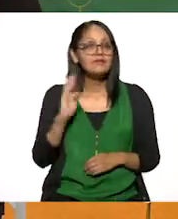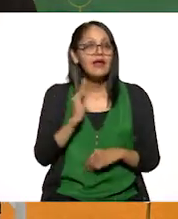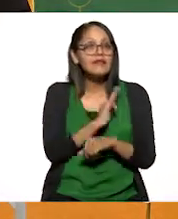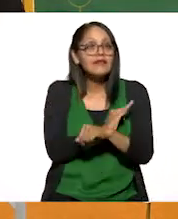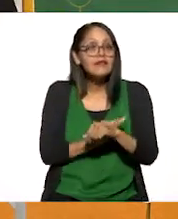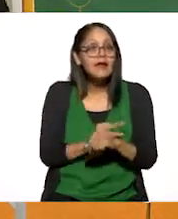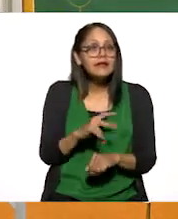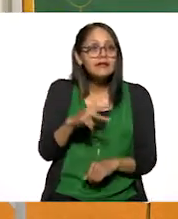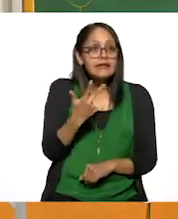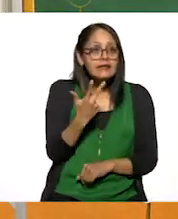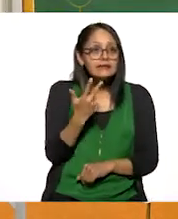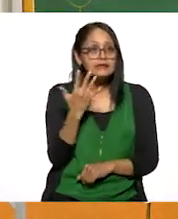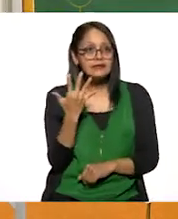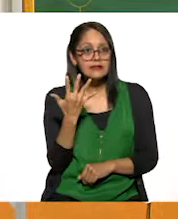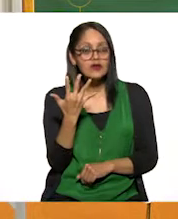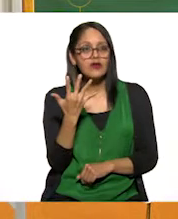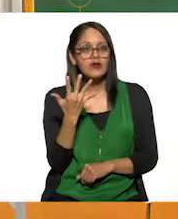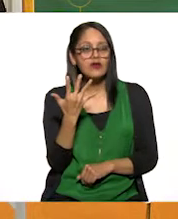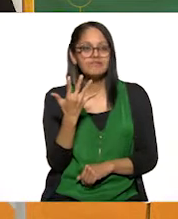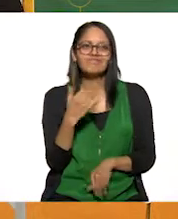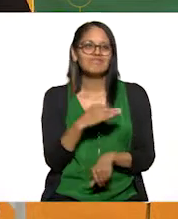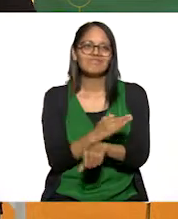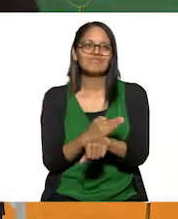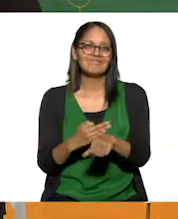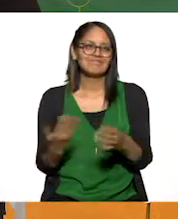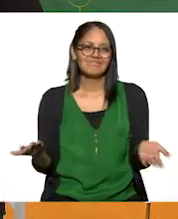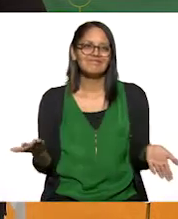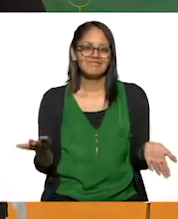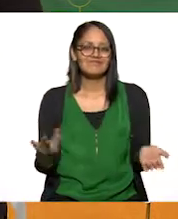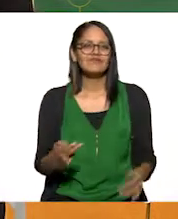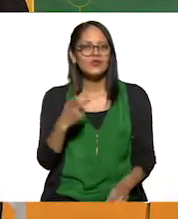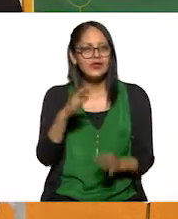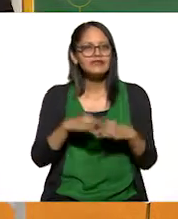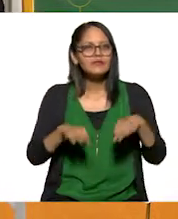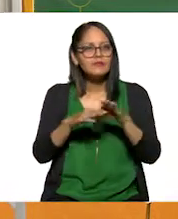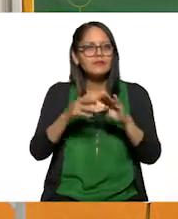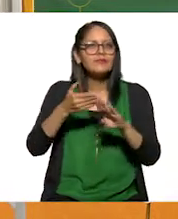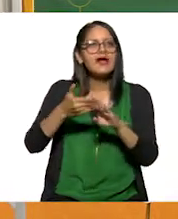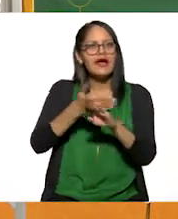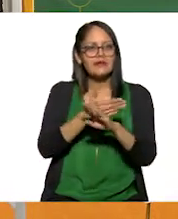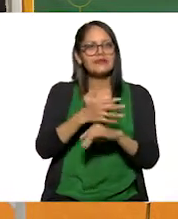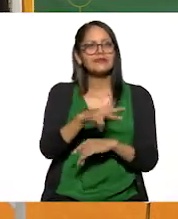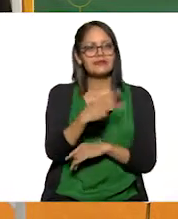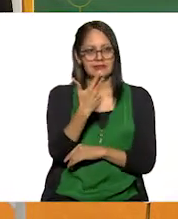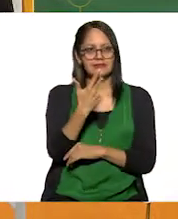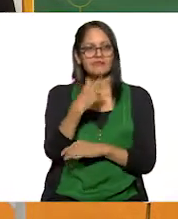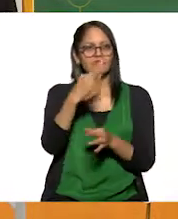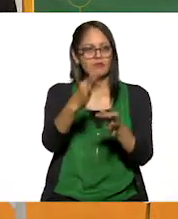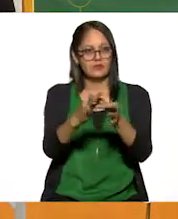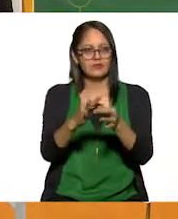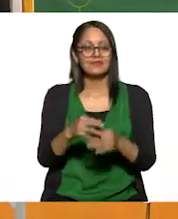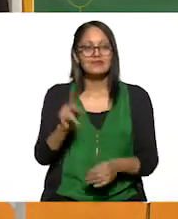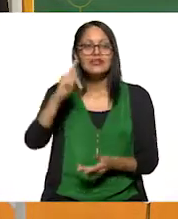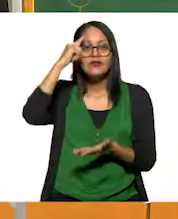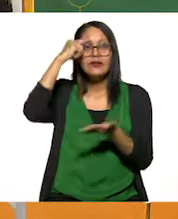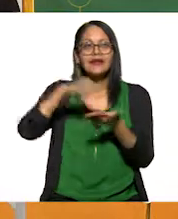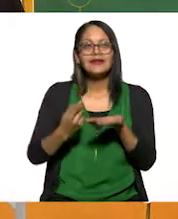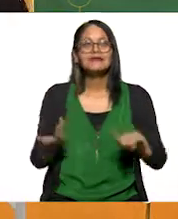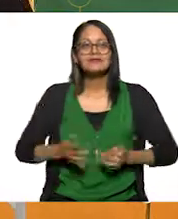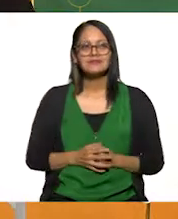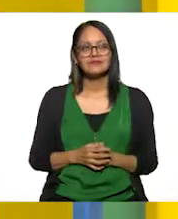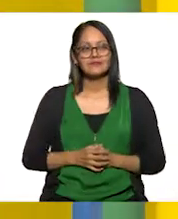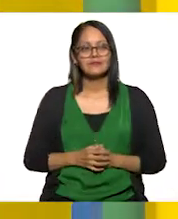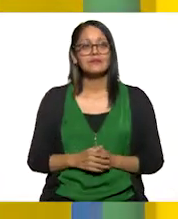avión 13.5 minutos, ya llegaría tarde. Por eso tiene que hacerlo a las 13 horas. ¿Qué? ¿Pero qué crees que ocurrió? ¿Qué